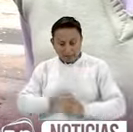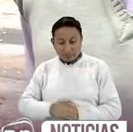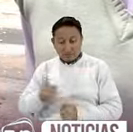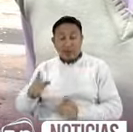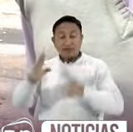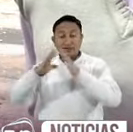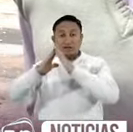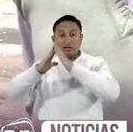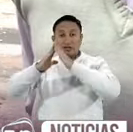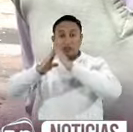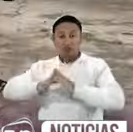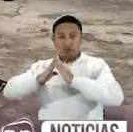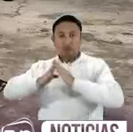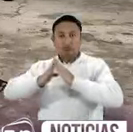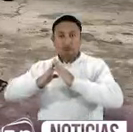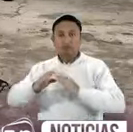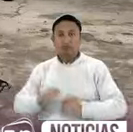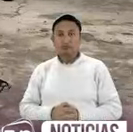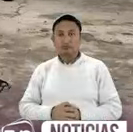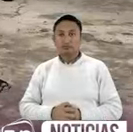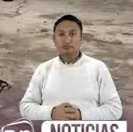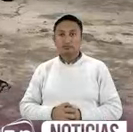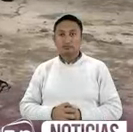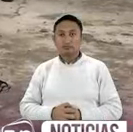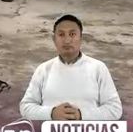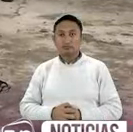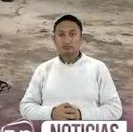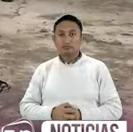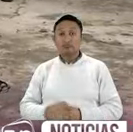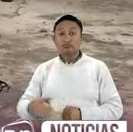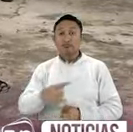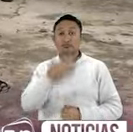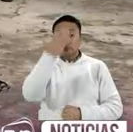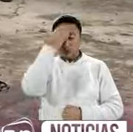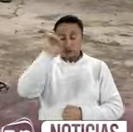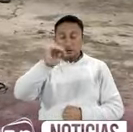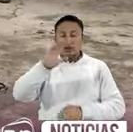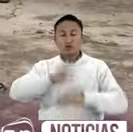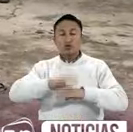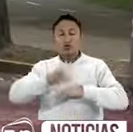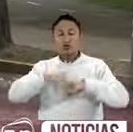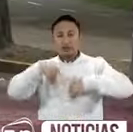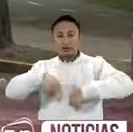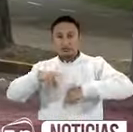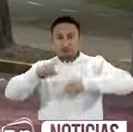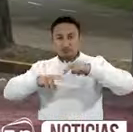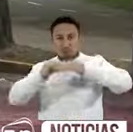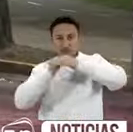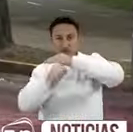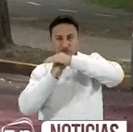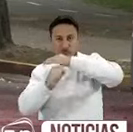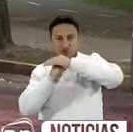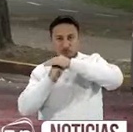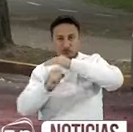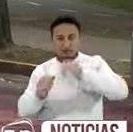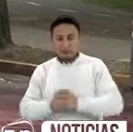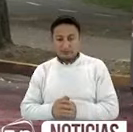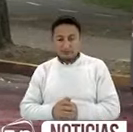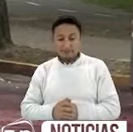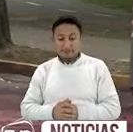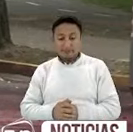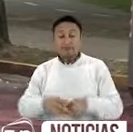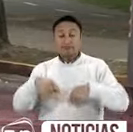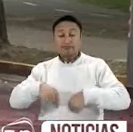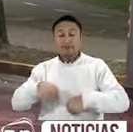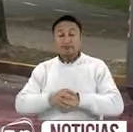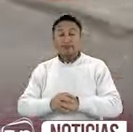el hundimiento del suelo. Están seguros que la construcción del metro sería la principal causa de este desastre y confían que las